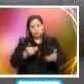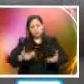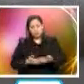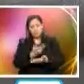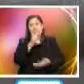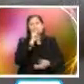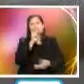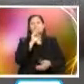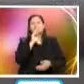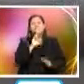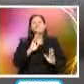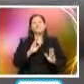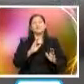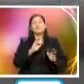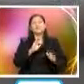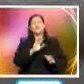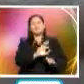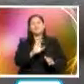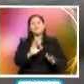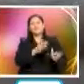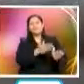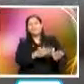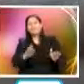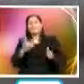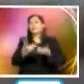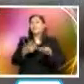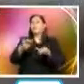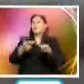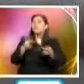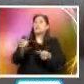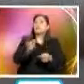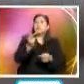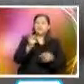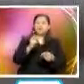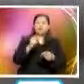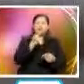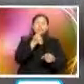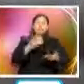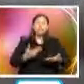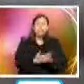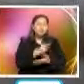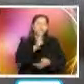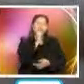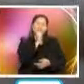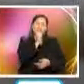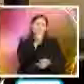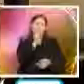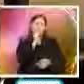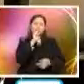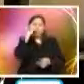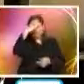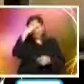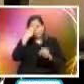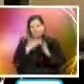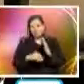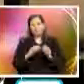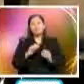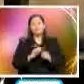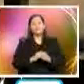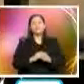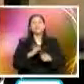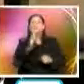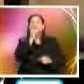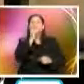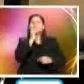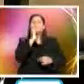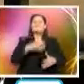papás no tienen como un periodo para que ellos pudieran prepararse para la llegada de un niño, que puede romper muchas veces las expectativas, ¿no? Como que todas las